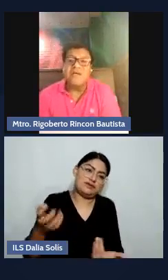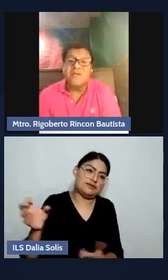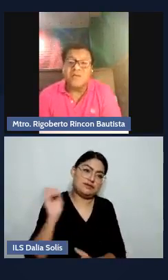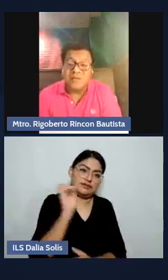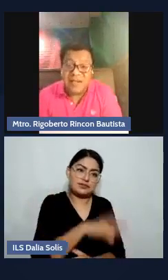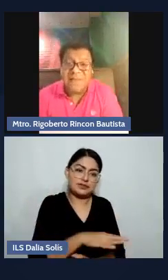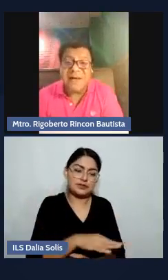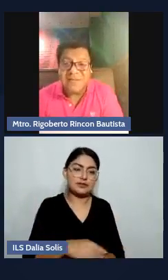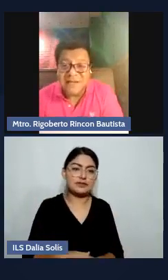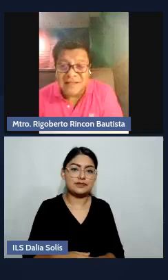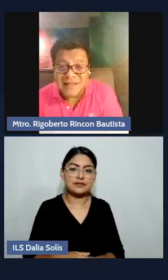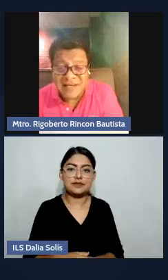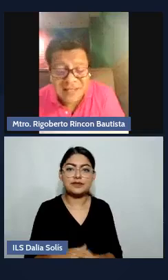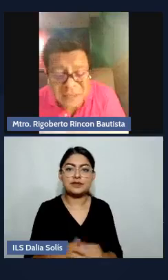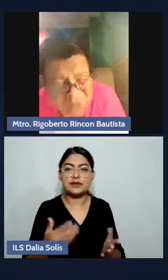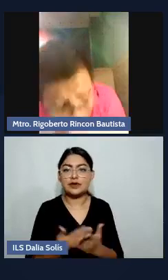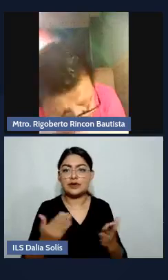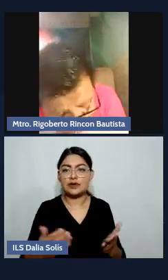para mantener activos,